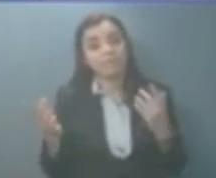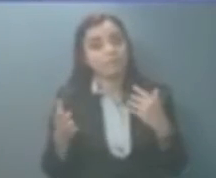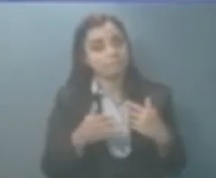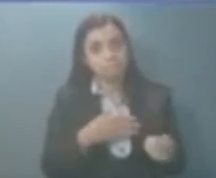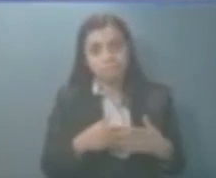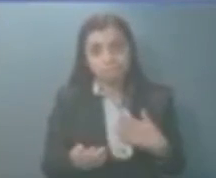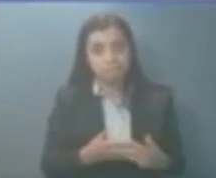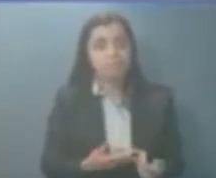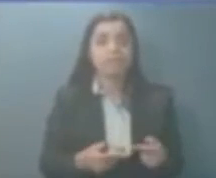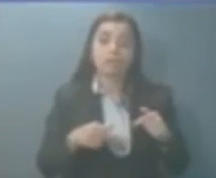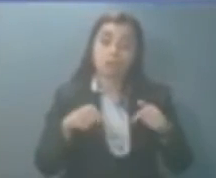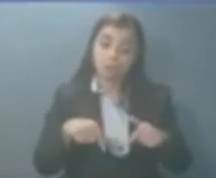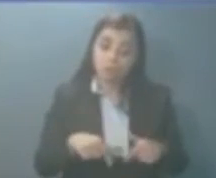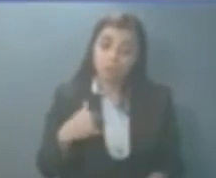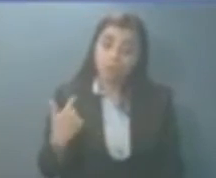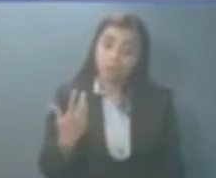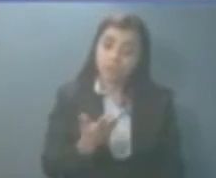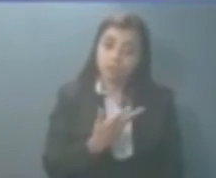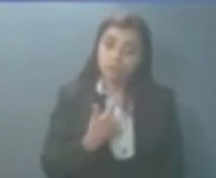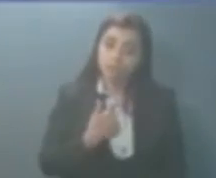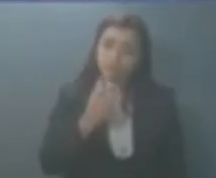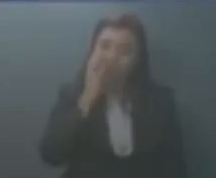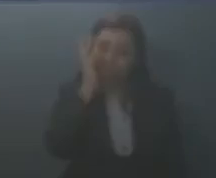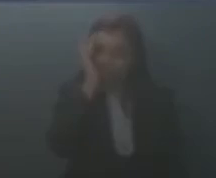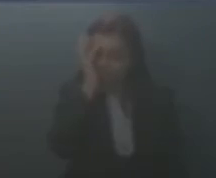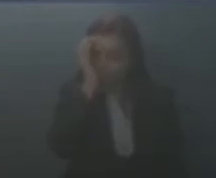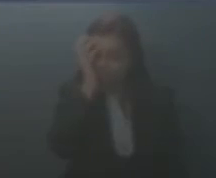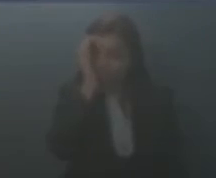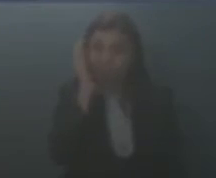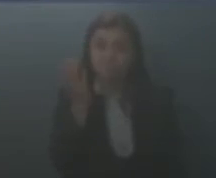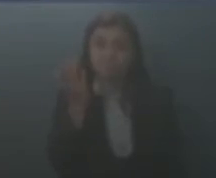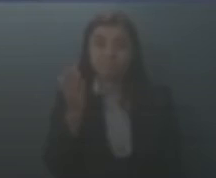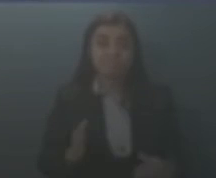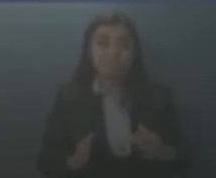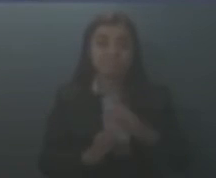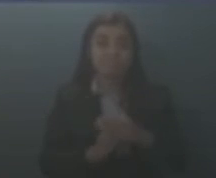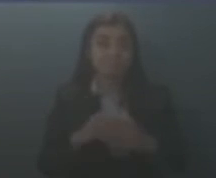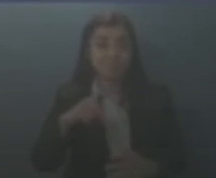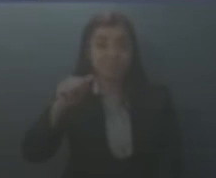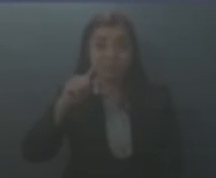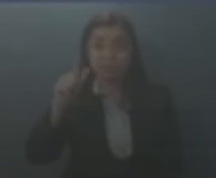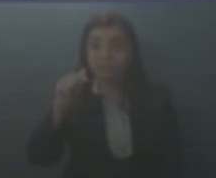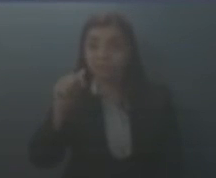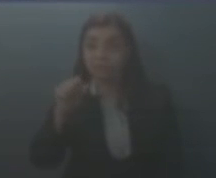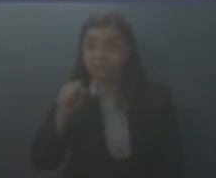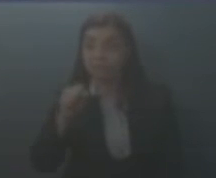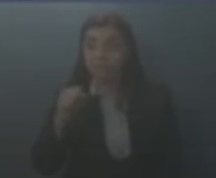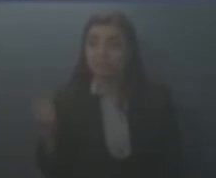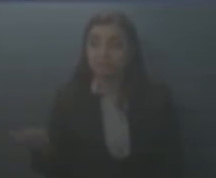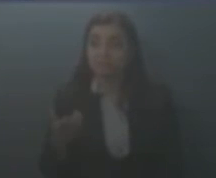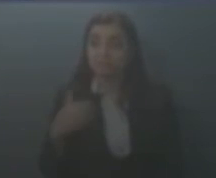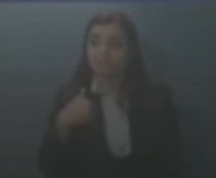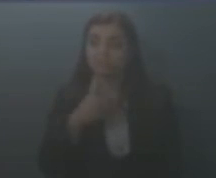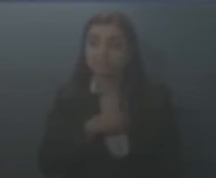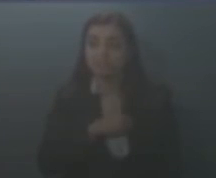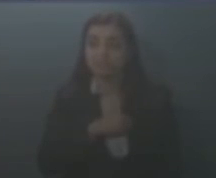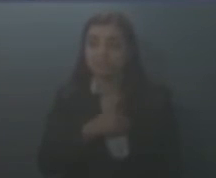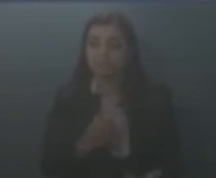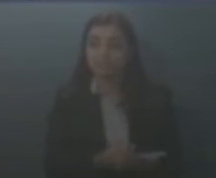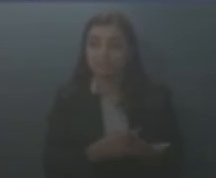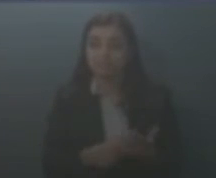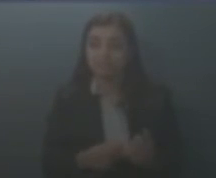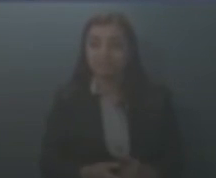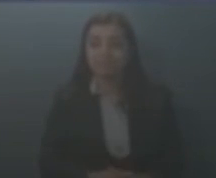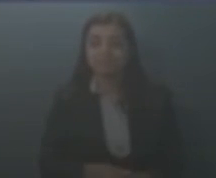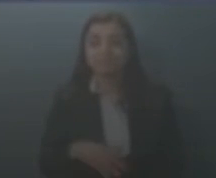Hoy estamos escuchando con preocupación el congelamiento de plazas de parte del Ministerio de Hacienda,